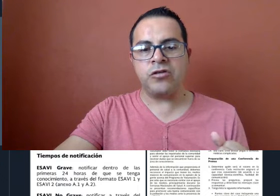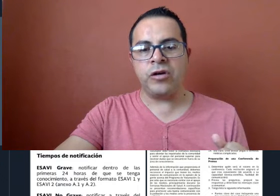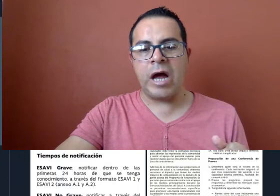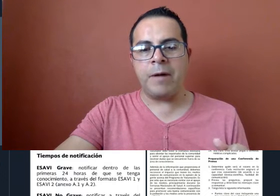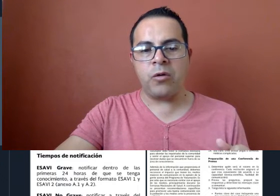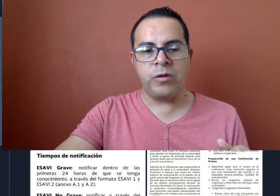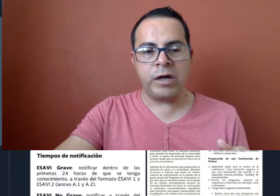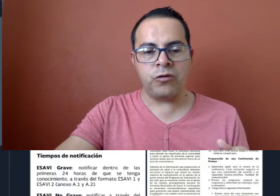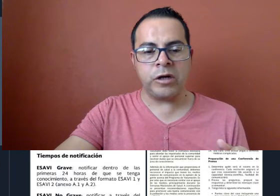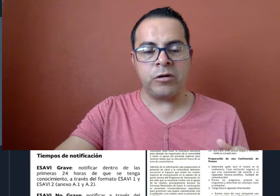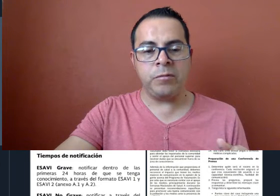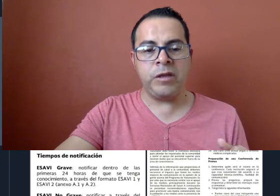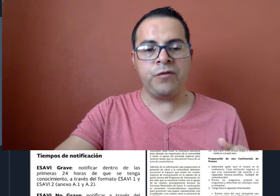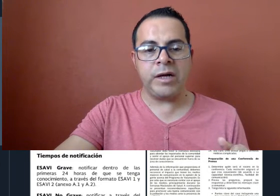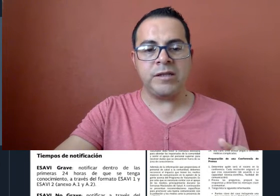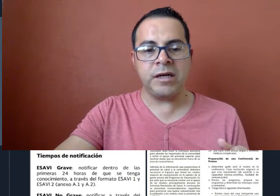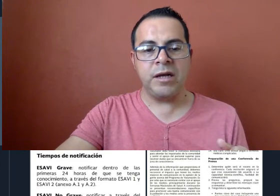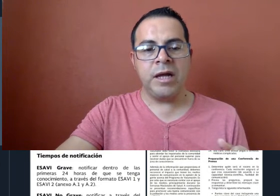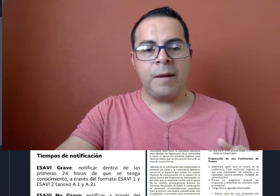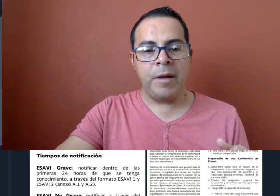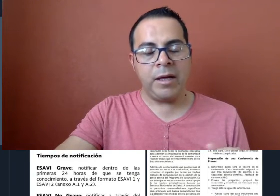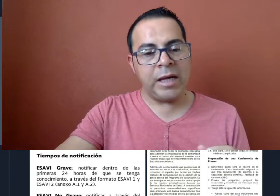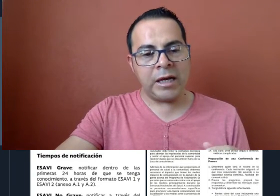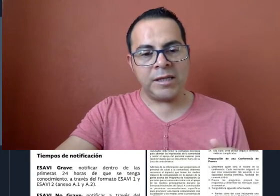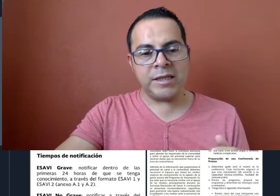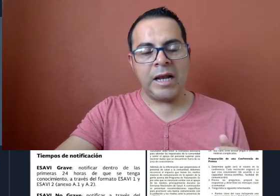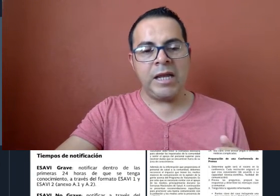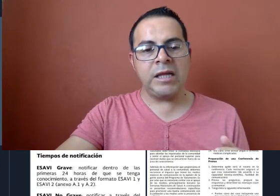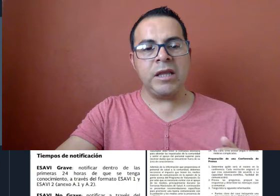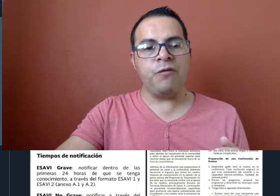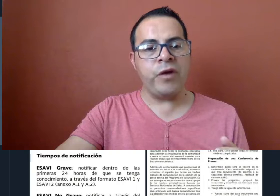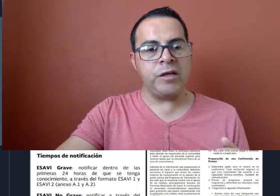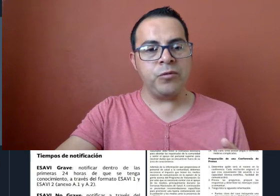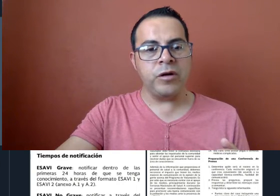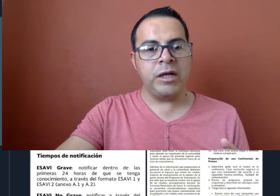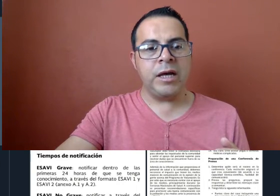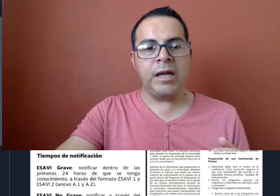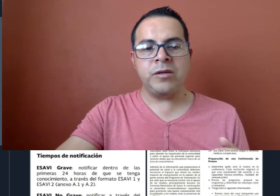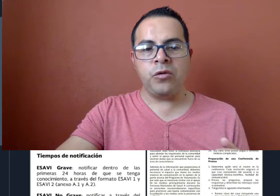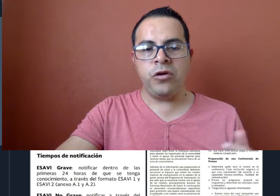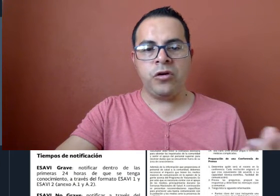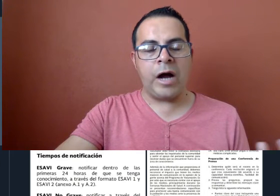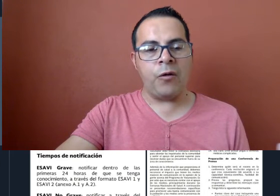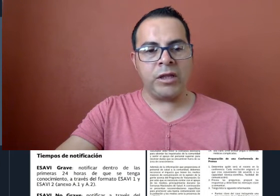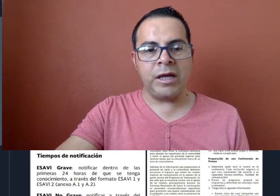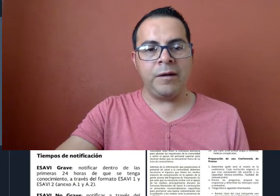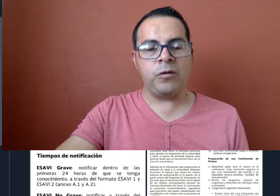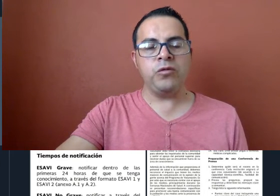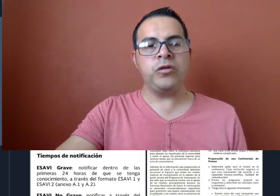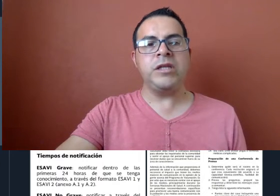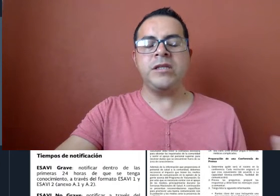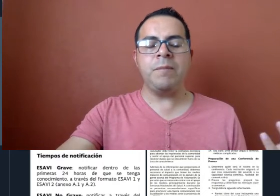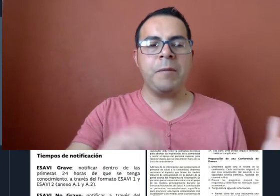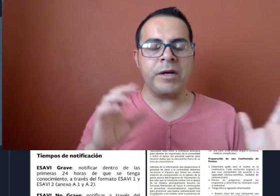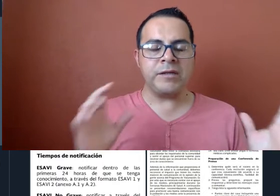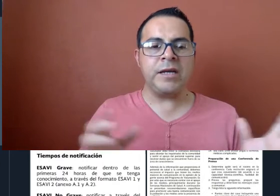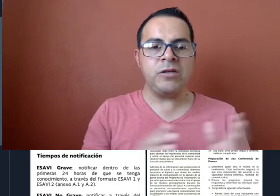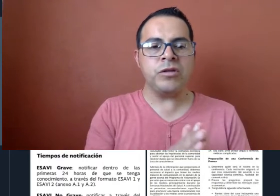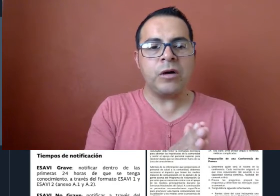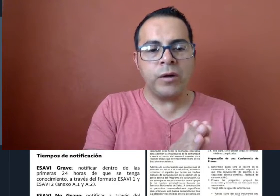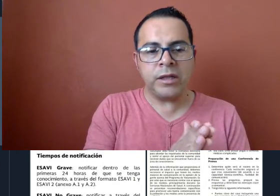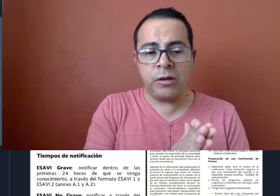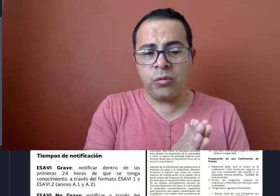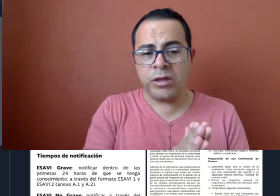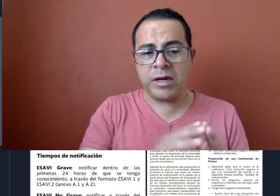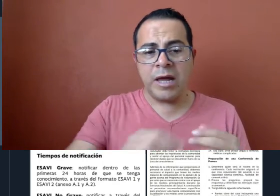de reacción a vacuna contra COVID Pfizer, y aquí está el link de Facebook. Él se unió ahorita, justo en diciembre, al parecer